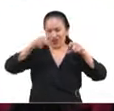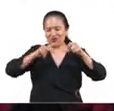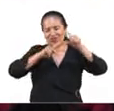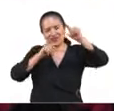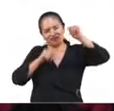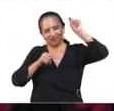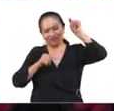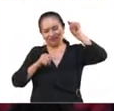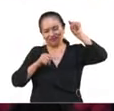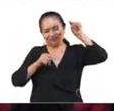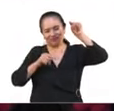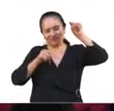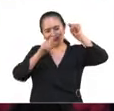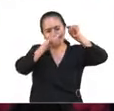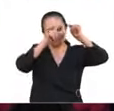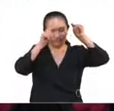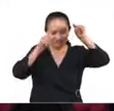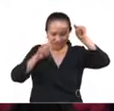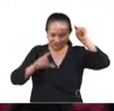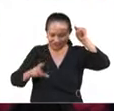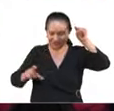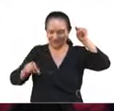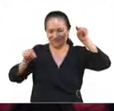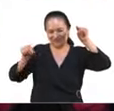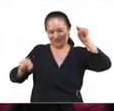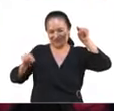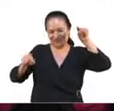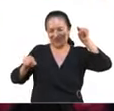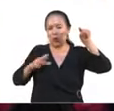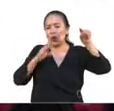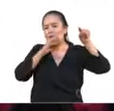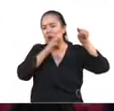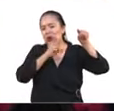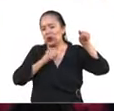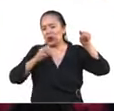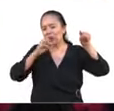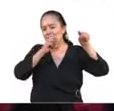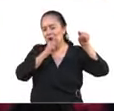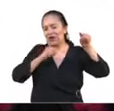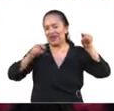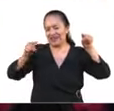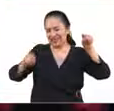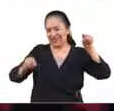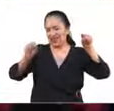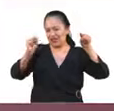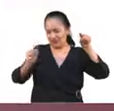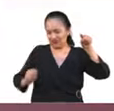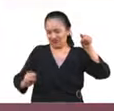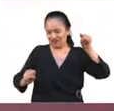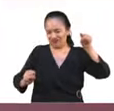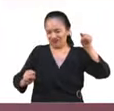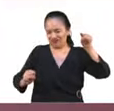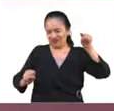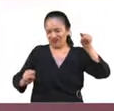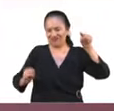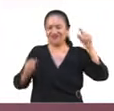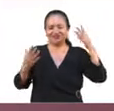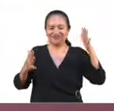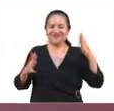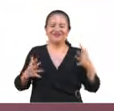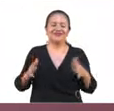país hasta lo cálido de las tierras fértiles del sur.